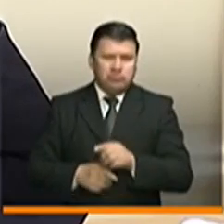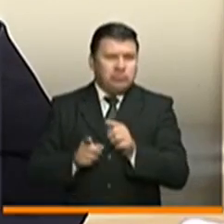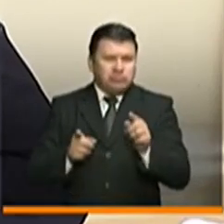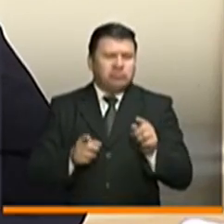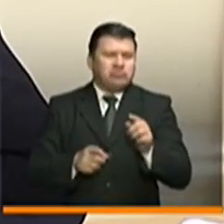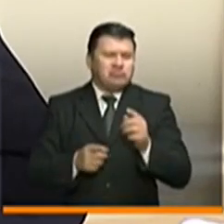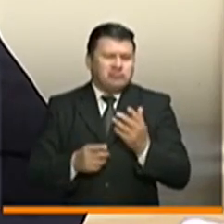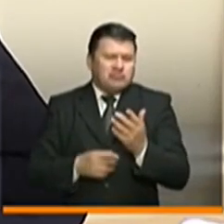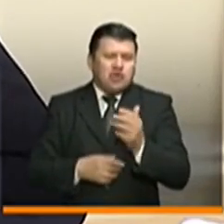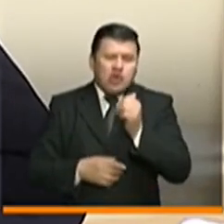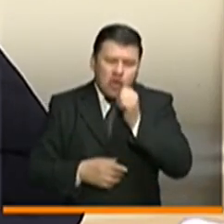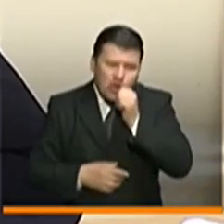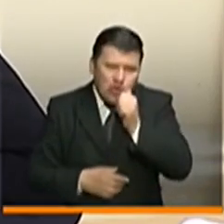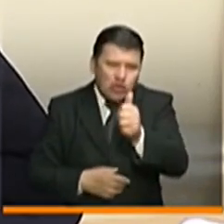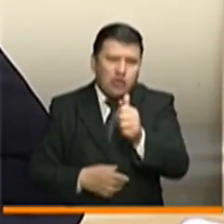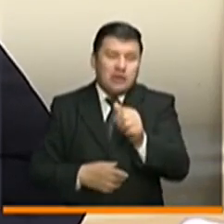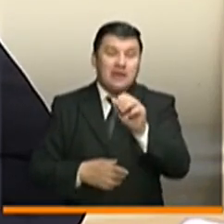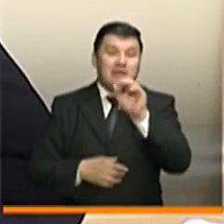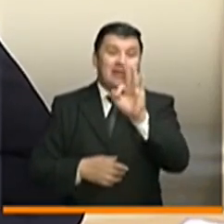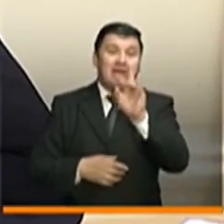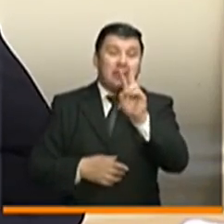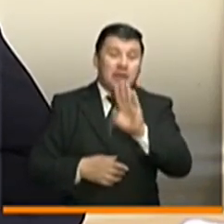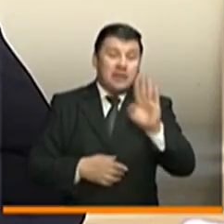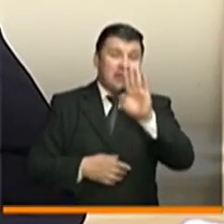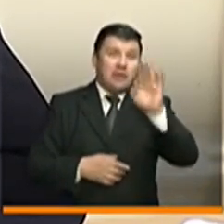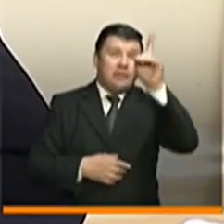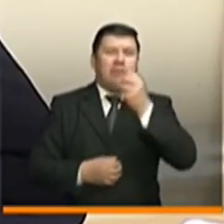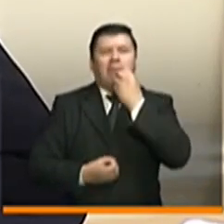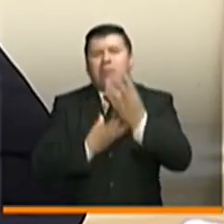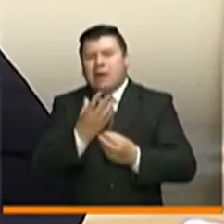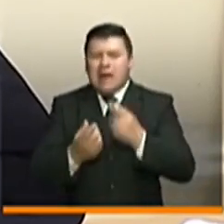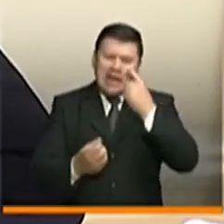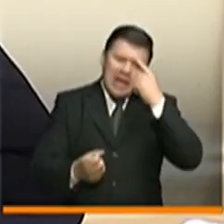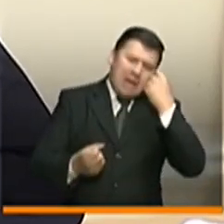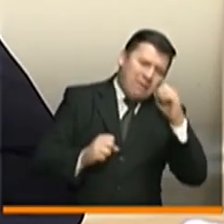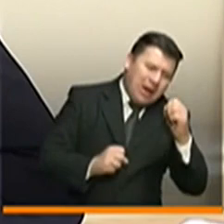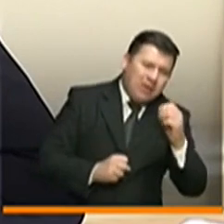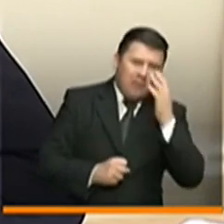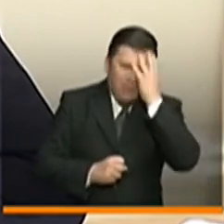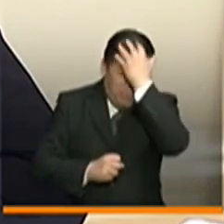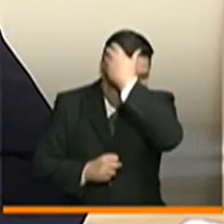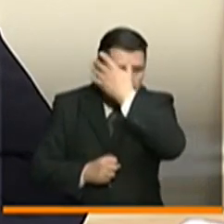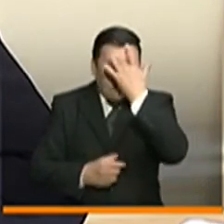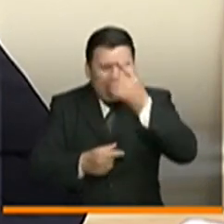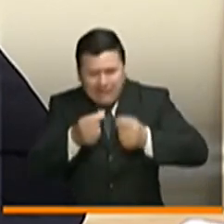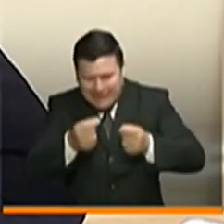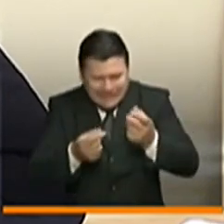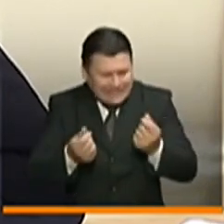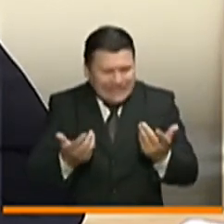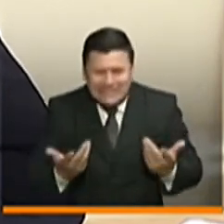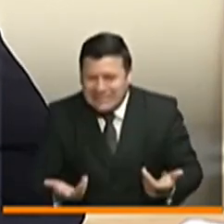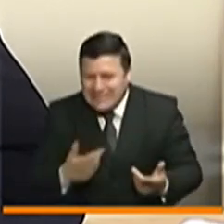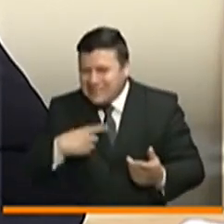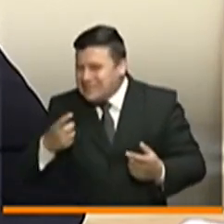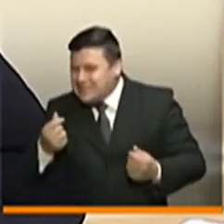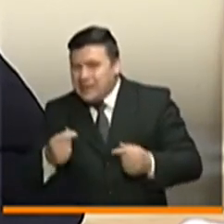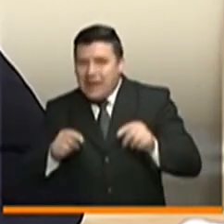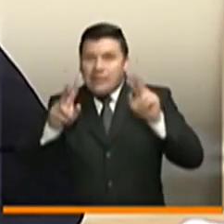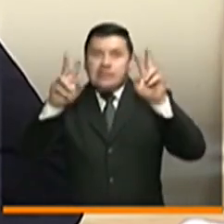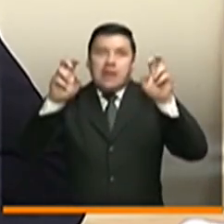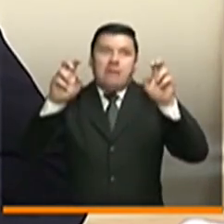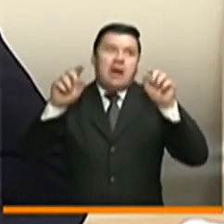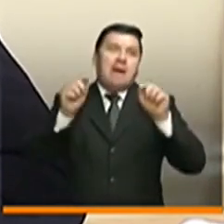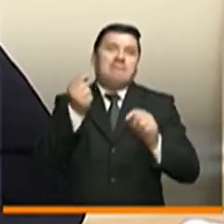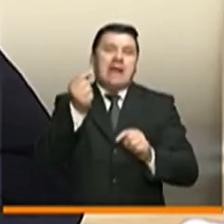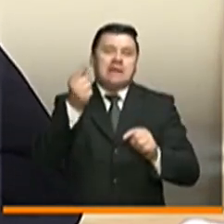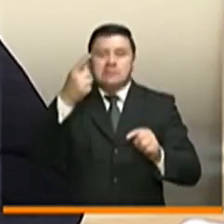Muchos de ustedes todos los días en los 32 departamentos han manifestado mucha preocupación porque el tema financiero es tal vez uno de los temas centrales